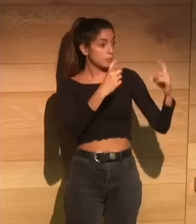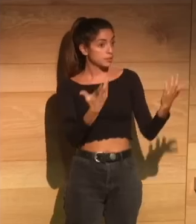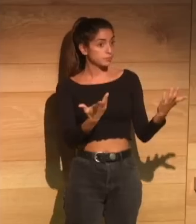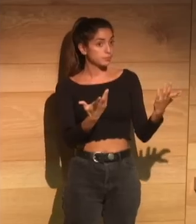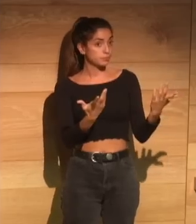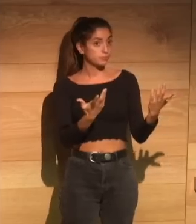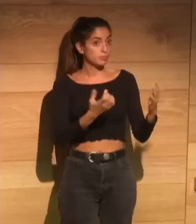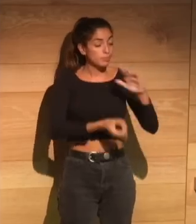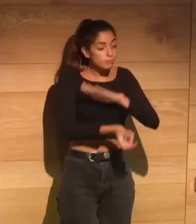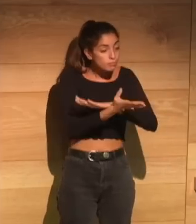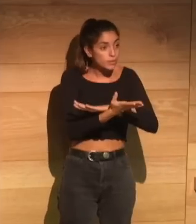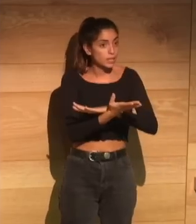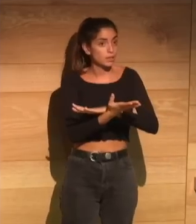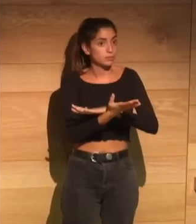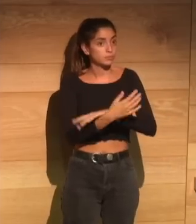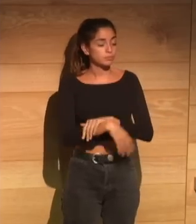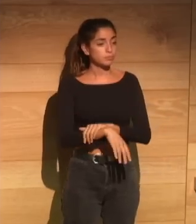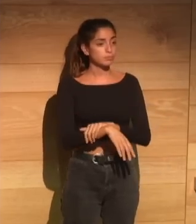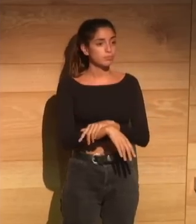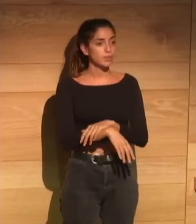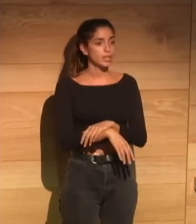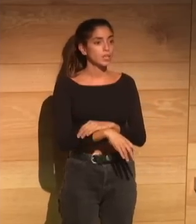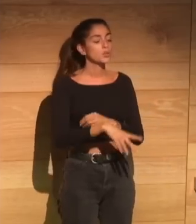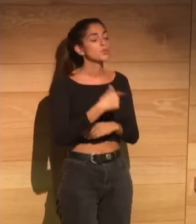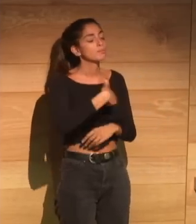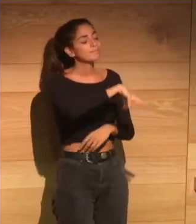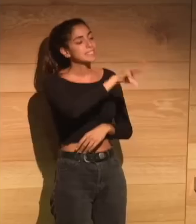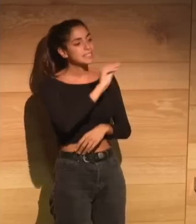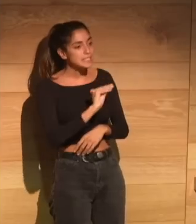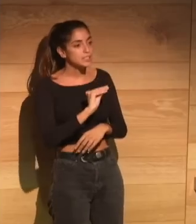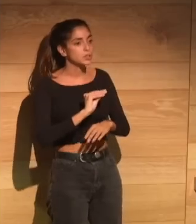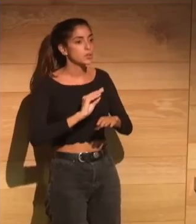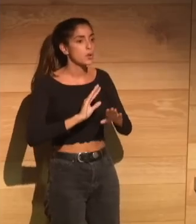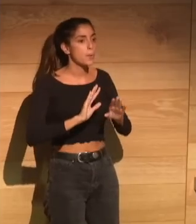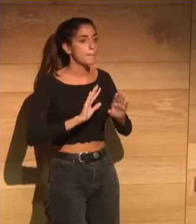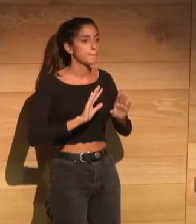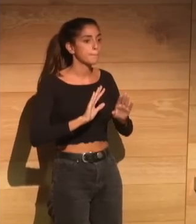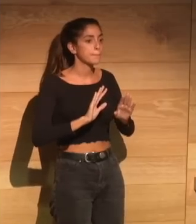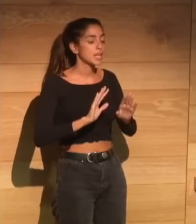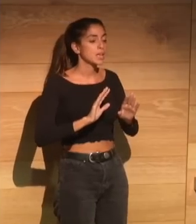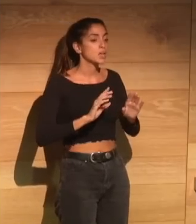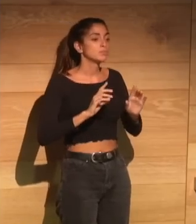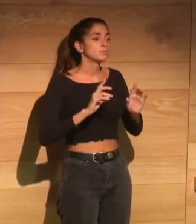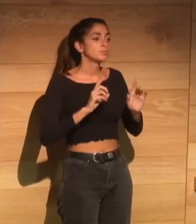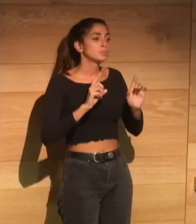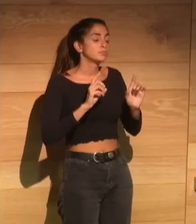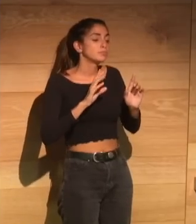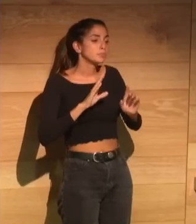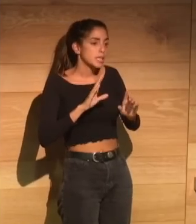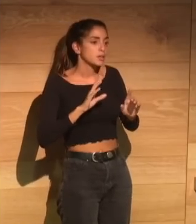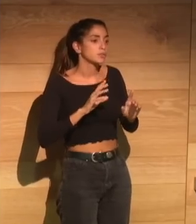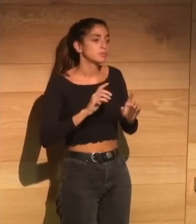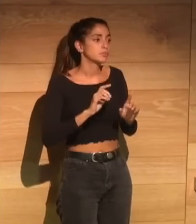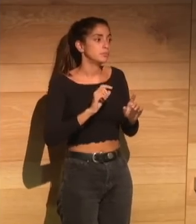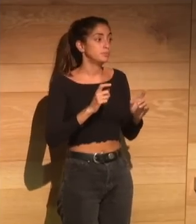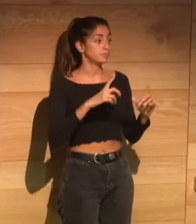de cine. No exactamente, bueno, entiendo lo que quieres decir. Lo que conseguías es fotografiar una secuencia. Diferentes,